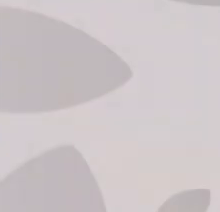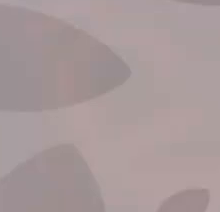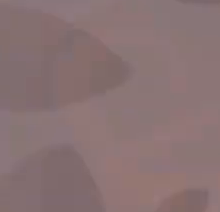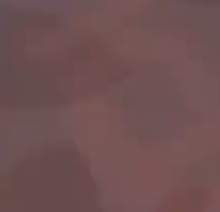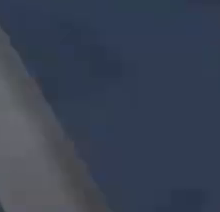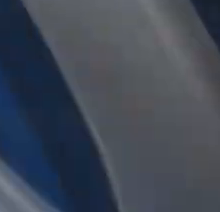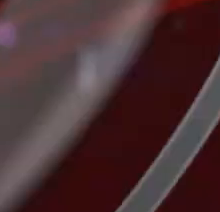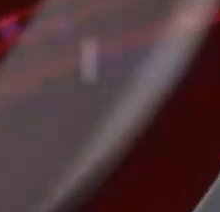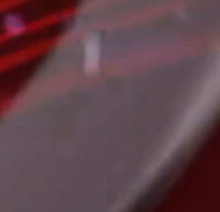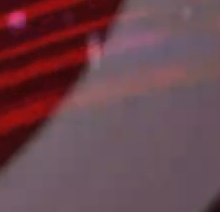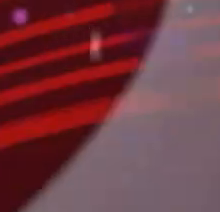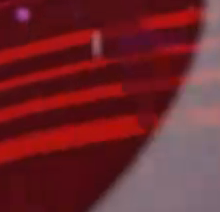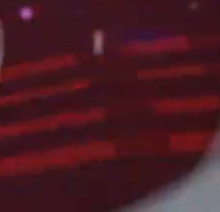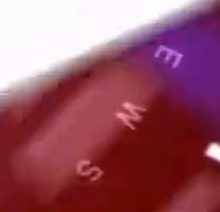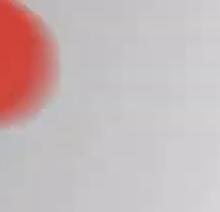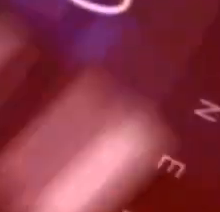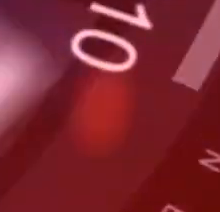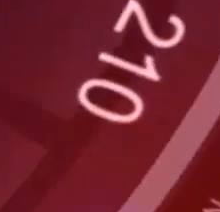i